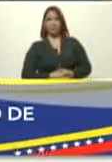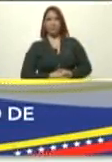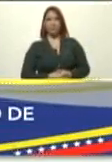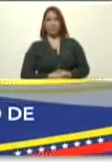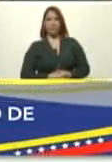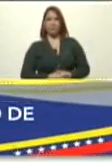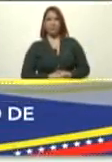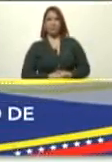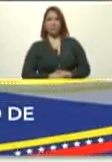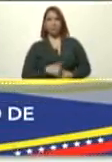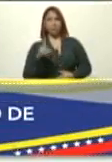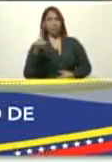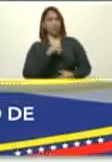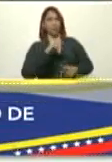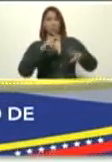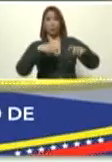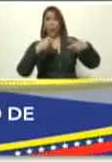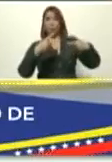No es nuevo.